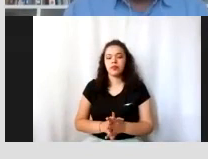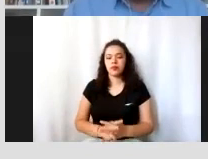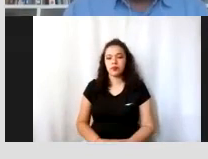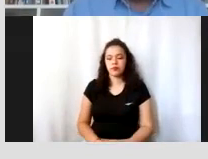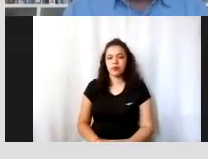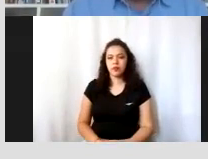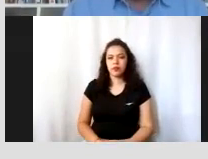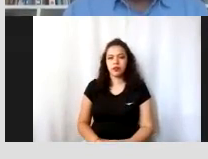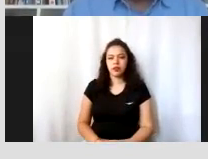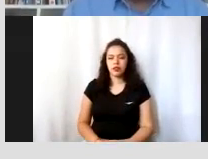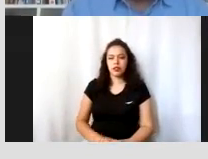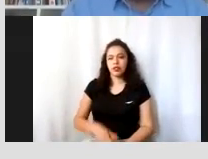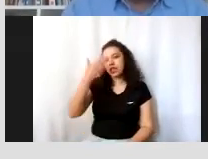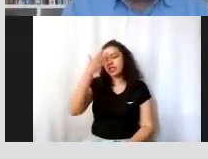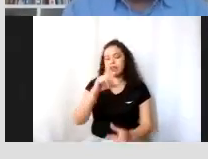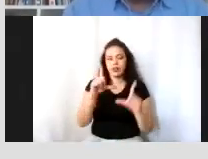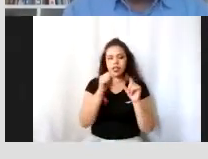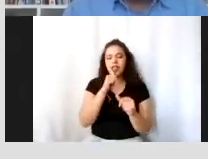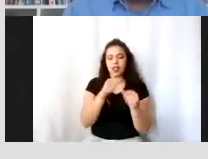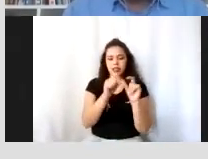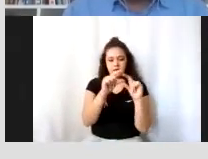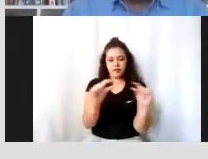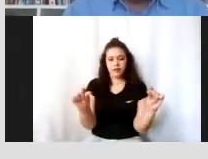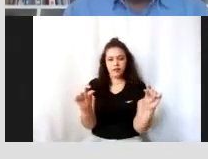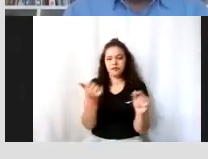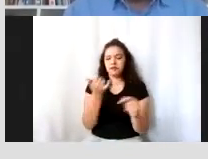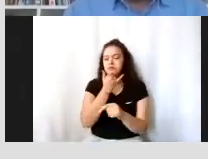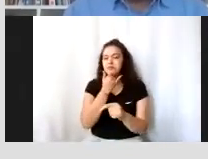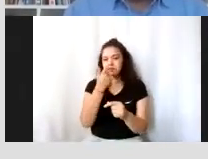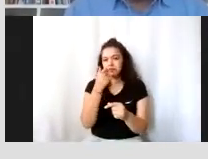Bueno, ya saben que es con minúscula, ¿no? Aquí le puso mayúscula.